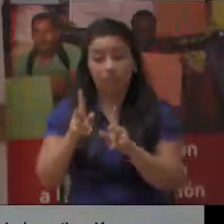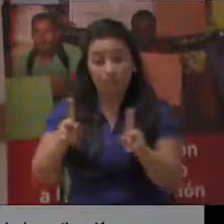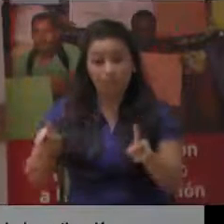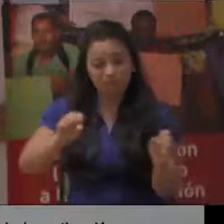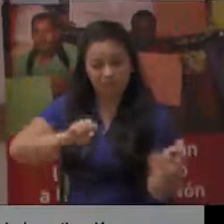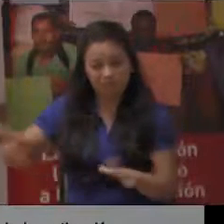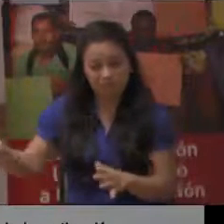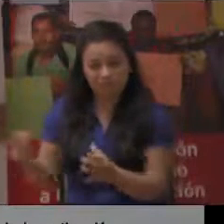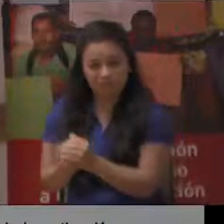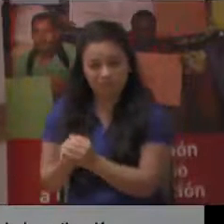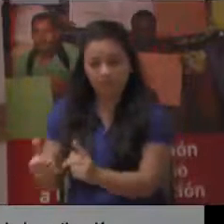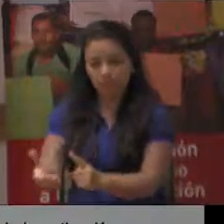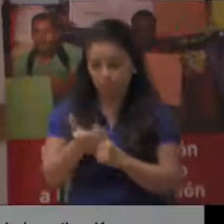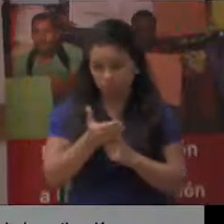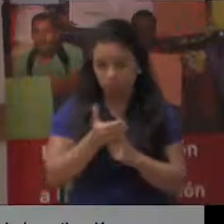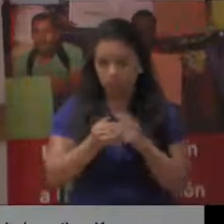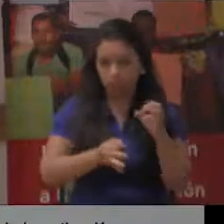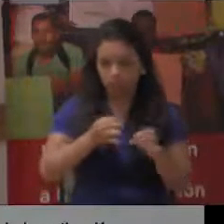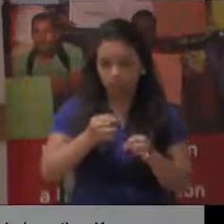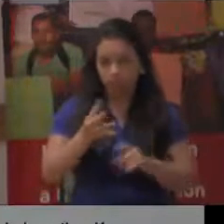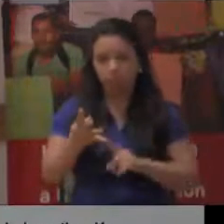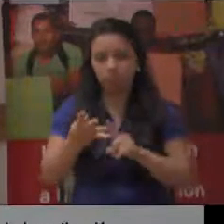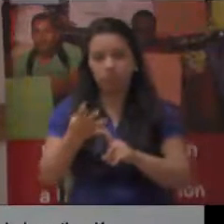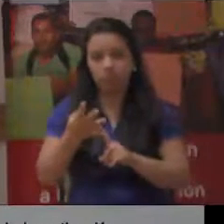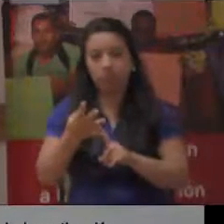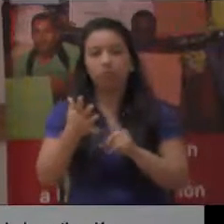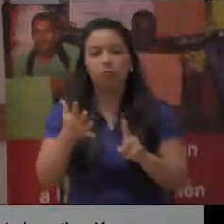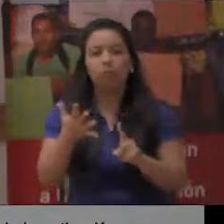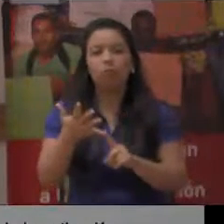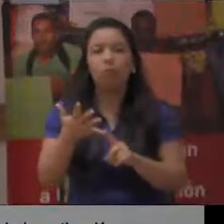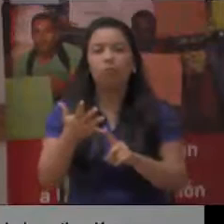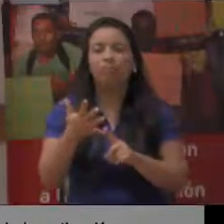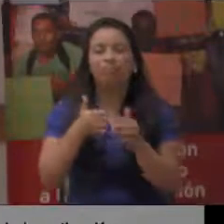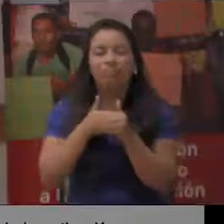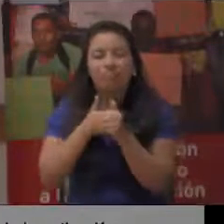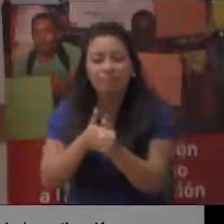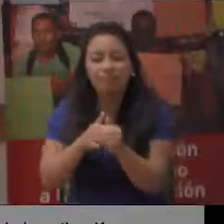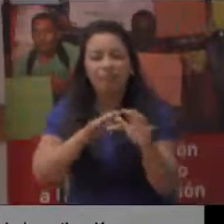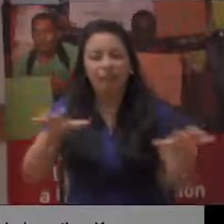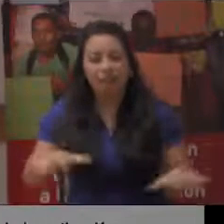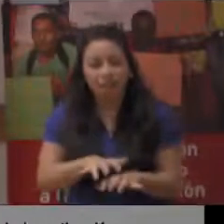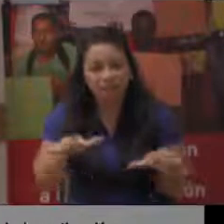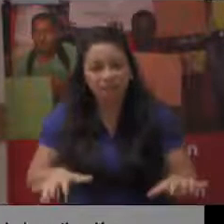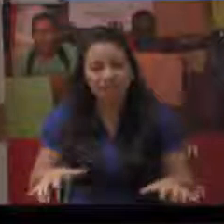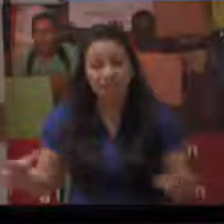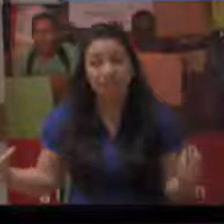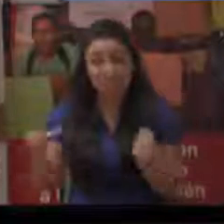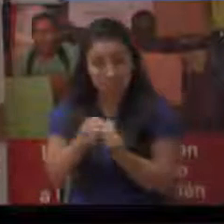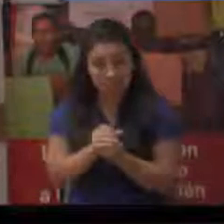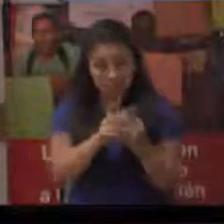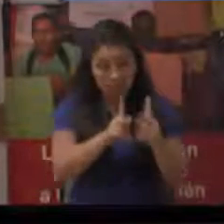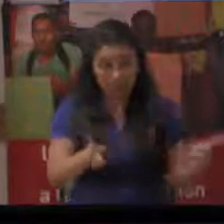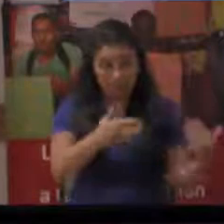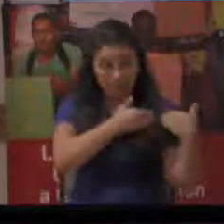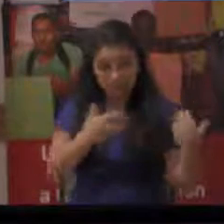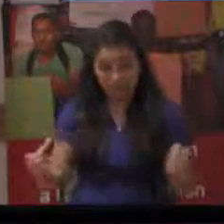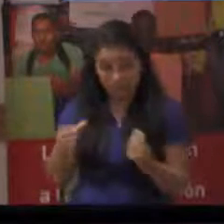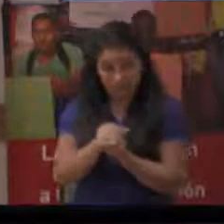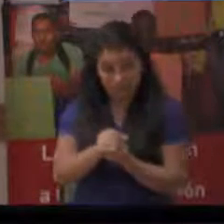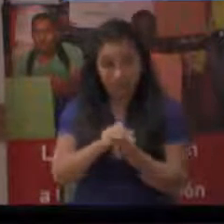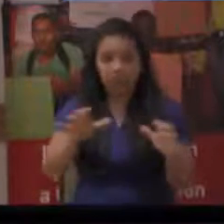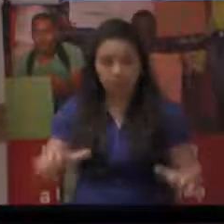reintegración, mejorar el control y seguimientos a las actividades realizadas por los reintegradores,